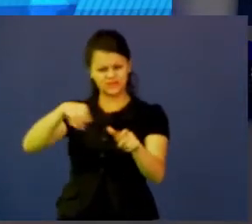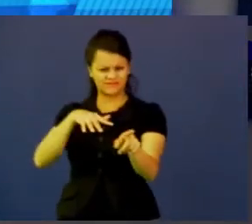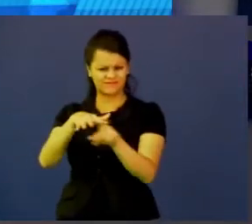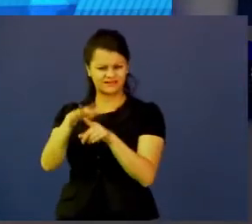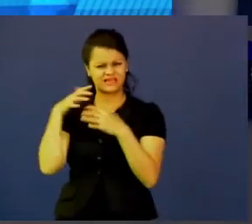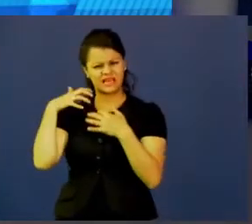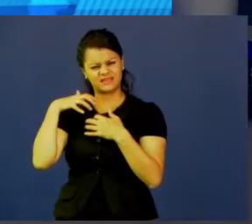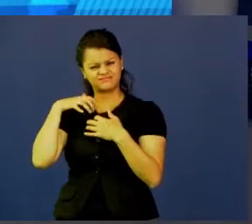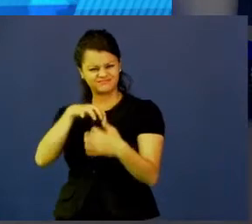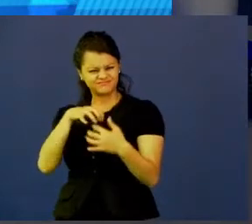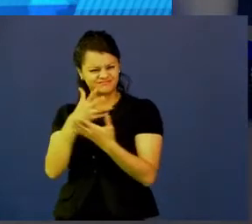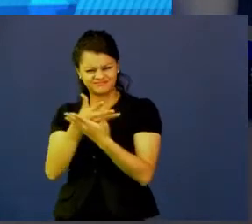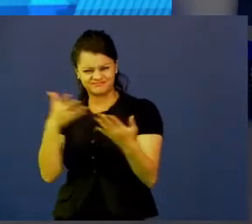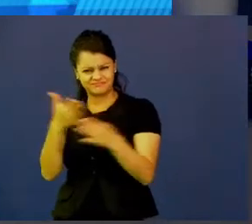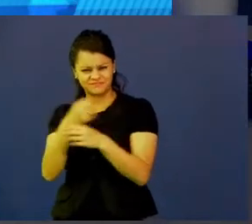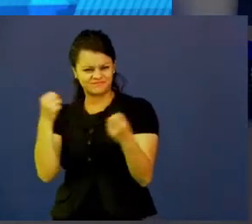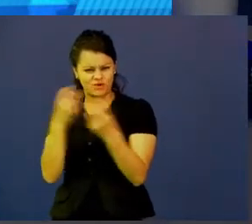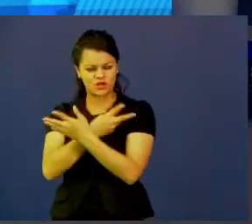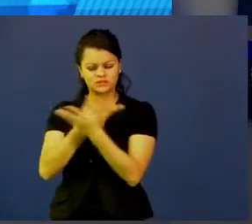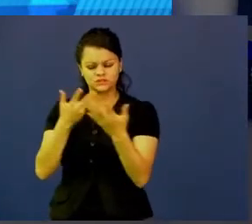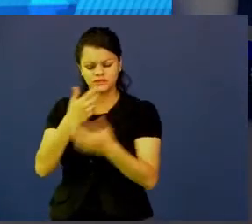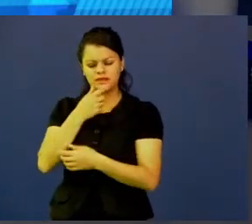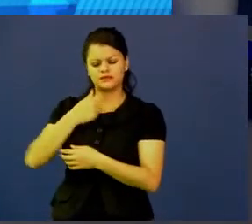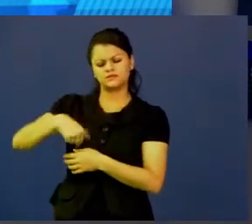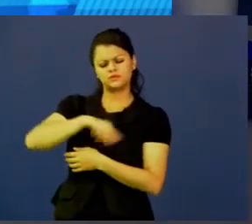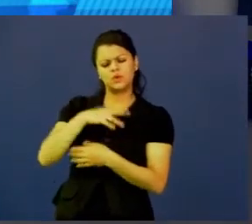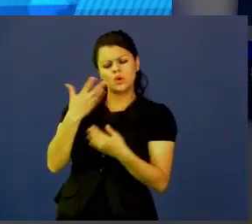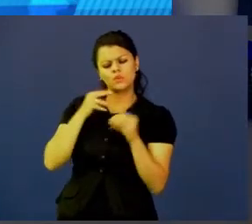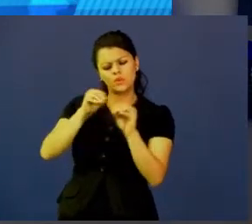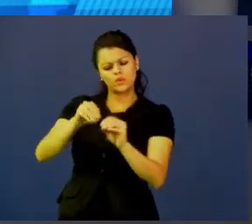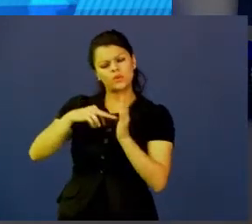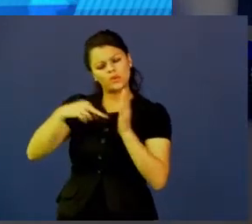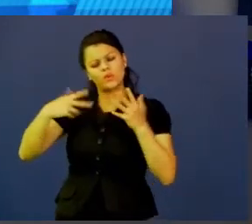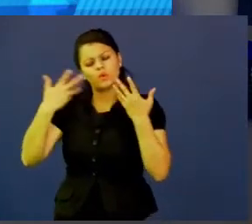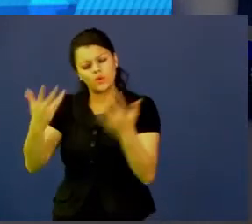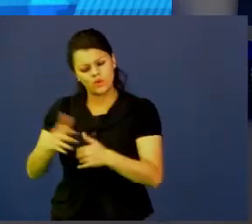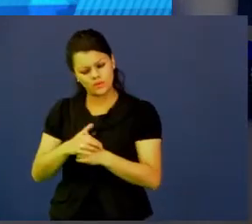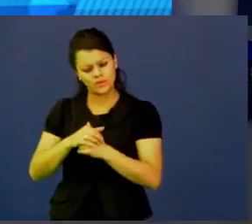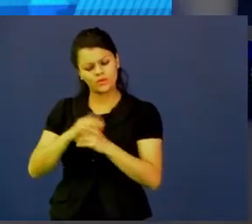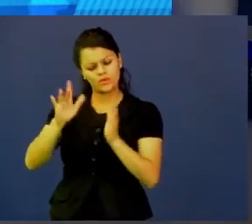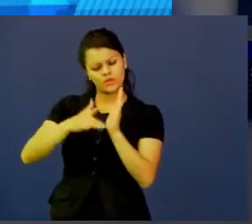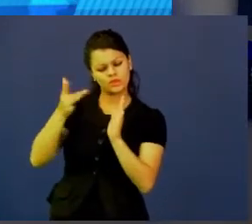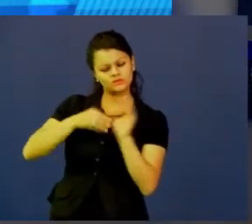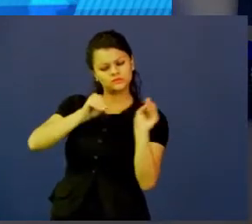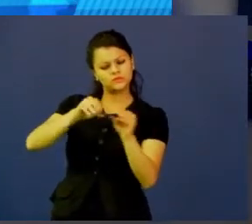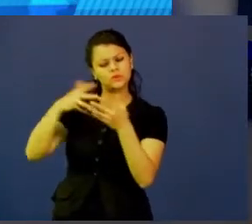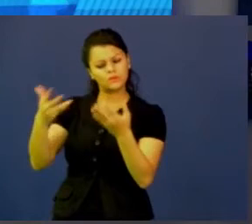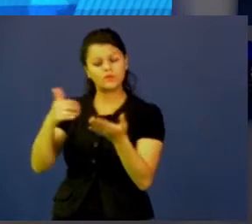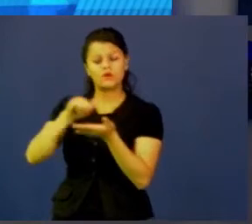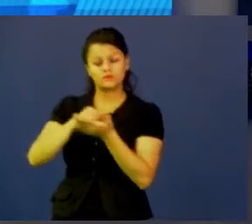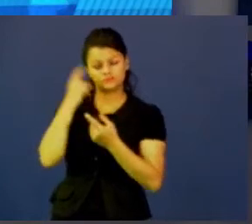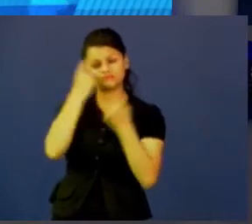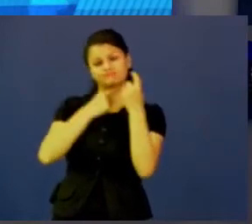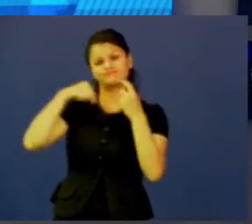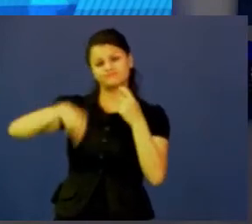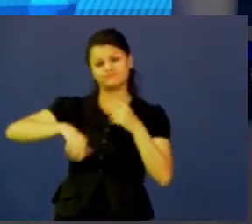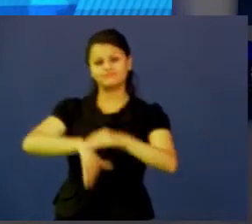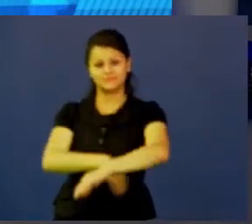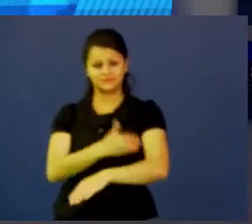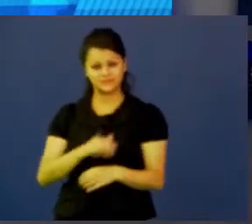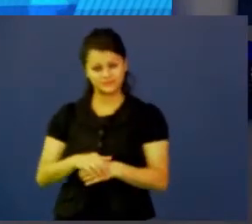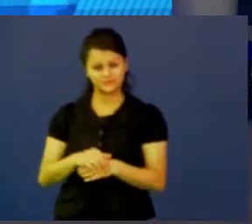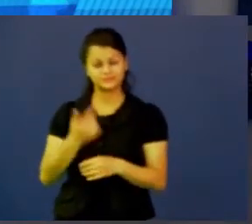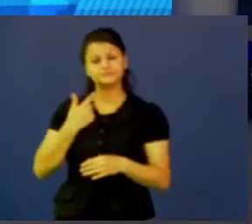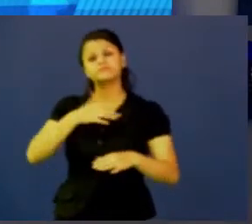Es una pregunta que desde la educación nos tenemos que hacer, que desde el ministerio nos tenemos que hacer. entre otras cosas por razones de seguridad. Una persona